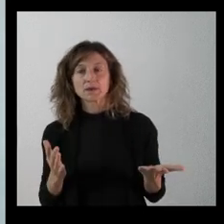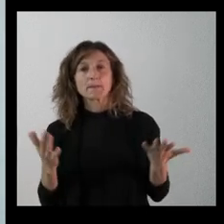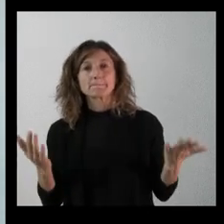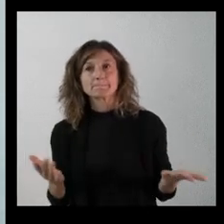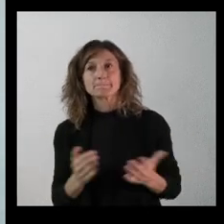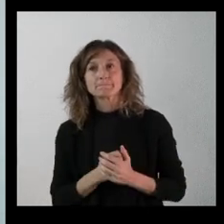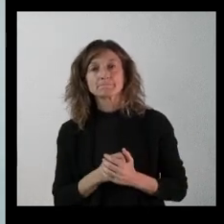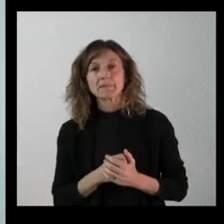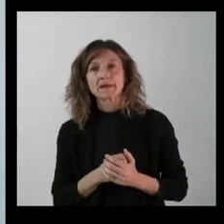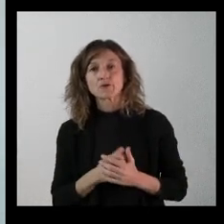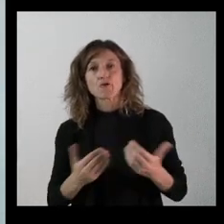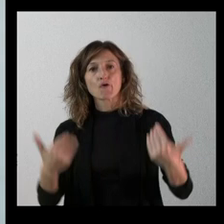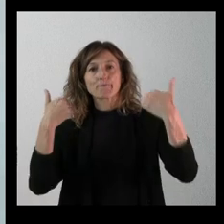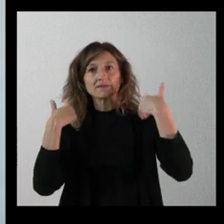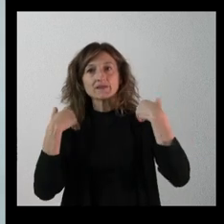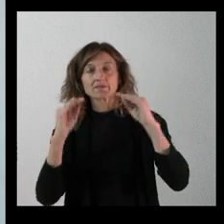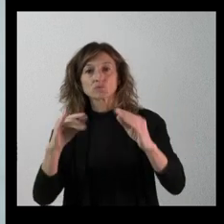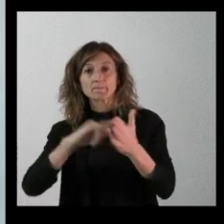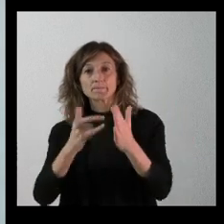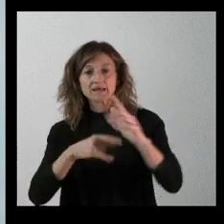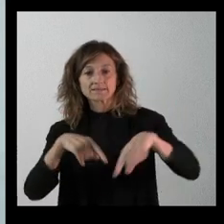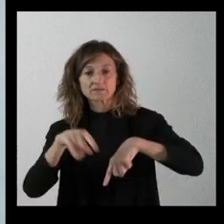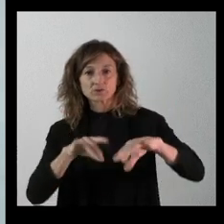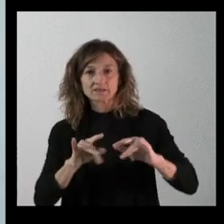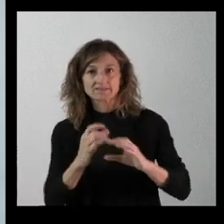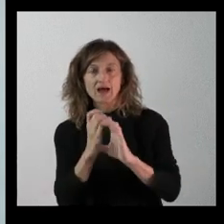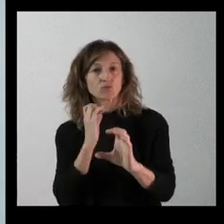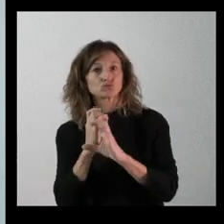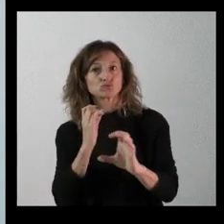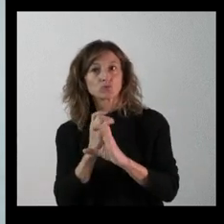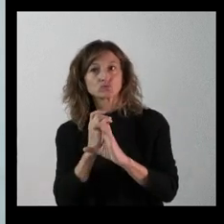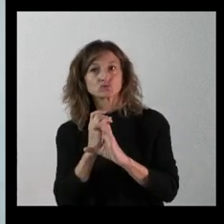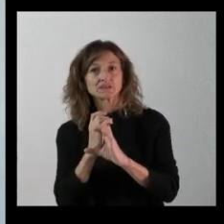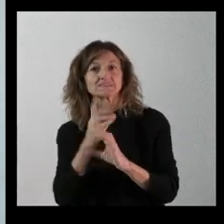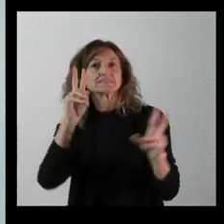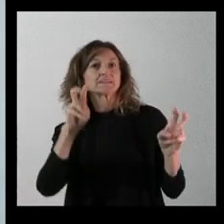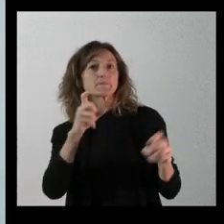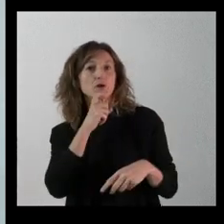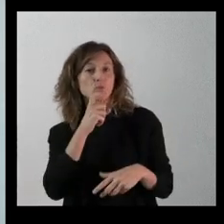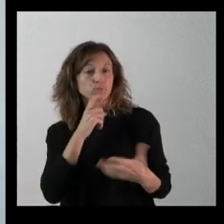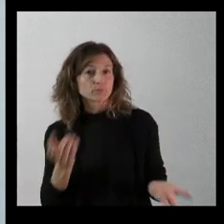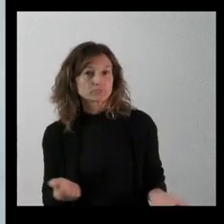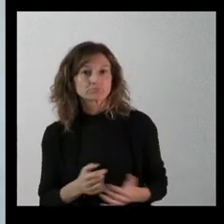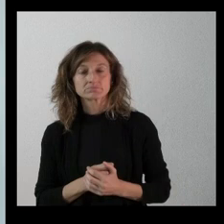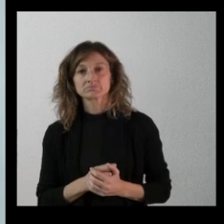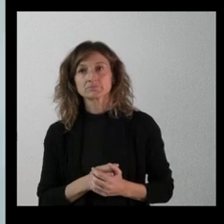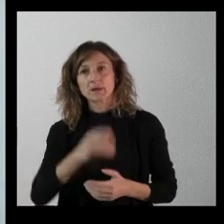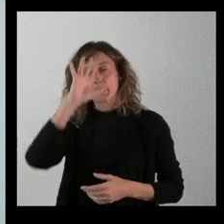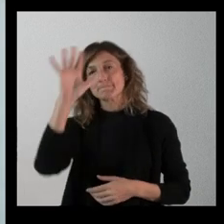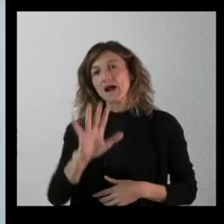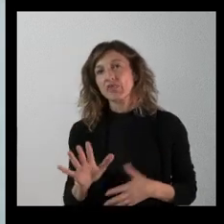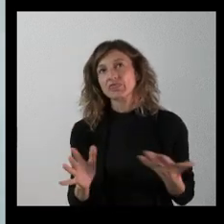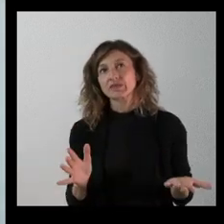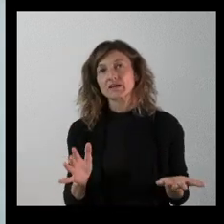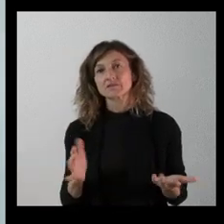la competencia suyas que es el plan de transporte terrestre los autobuses cómo está ese tema porque parece que tendría